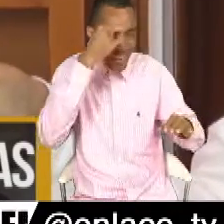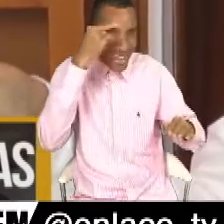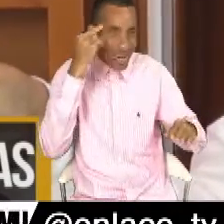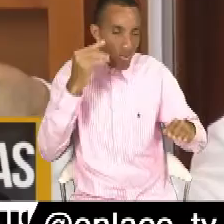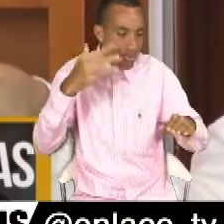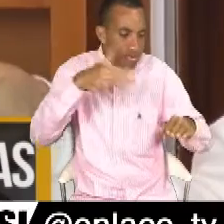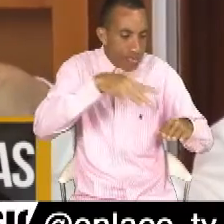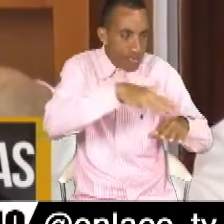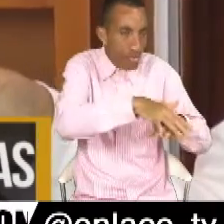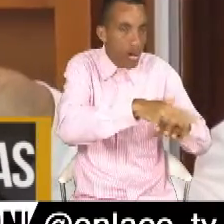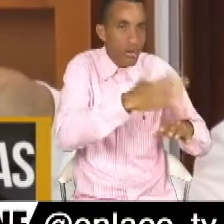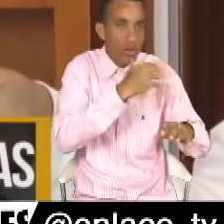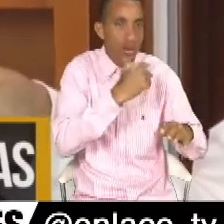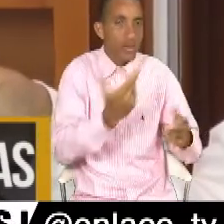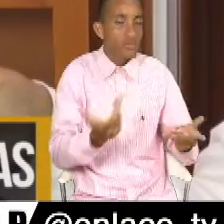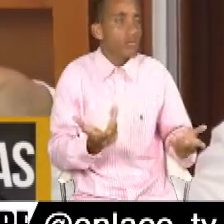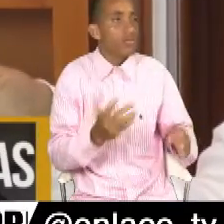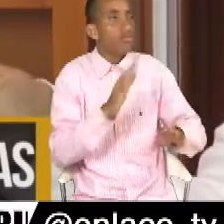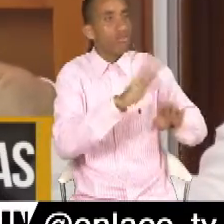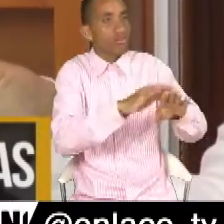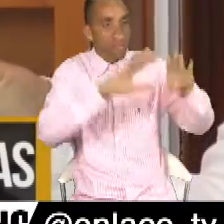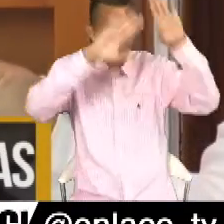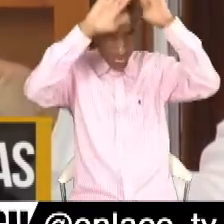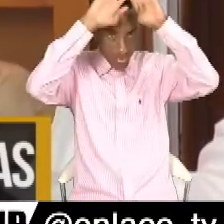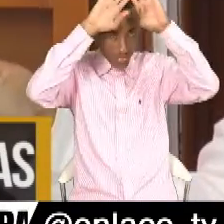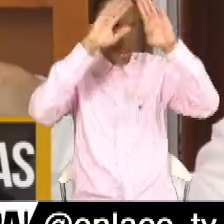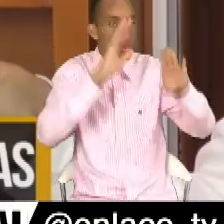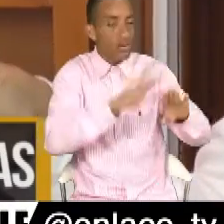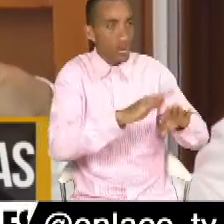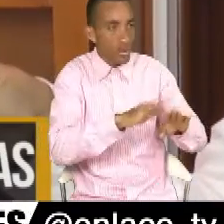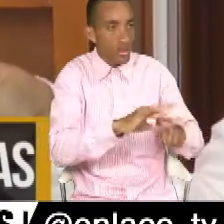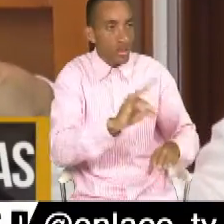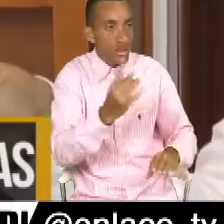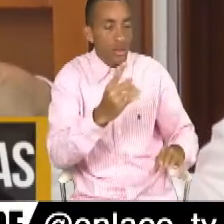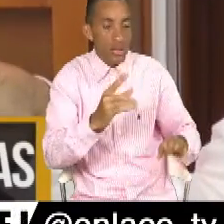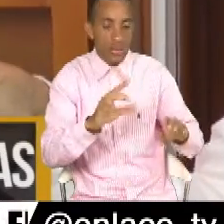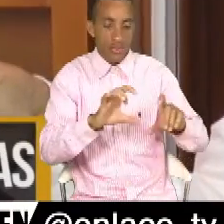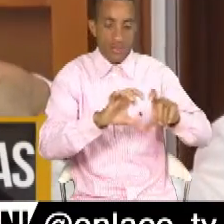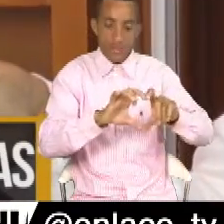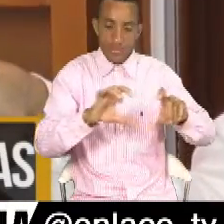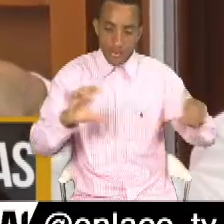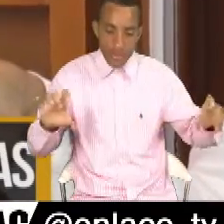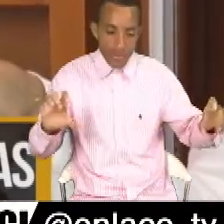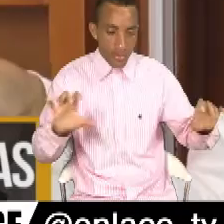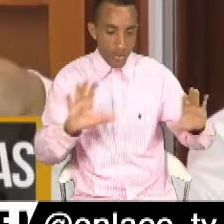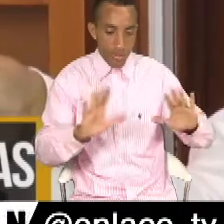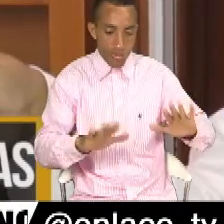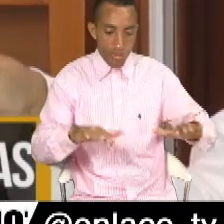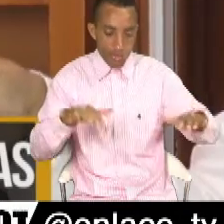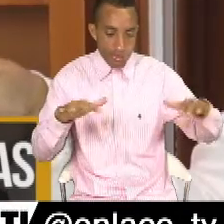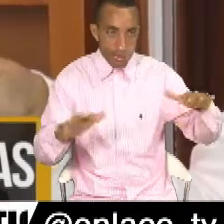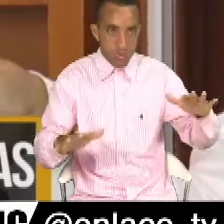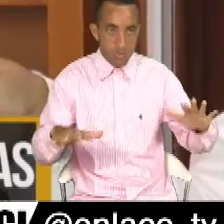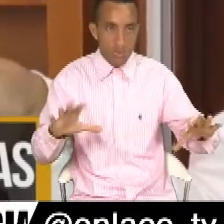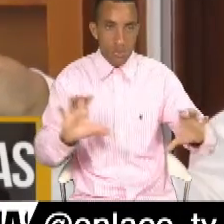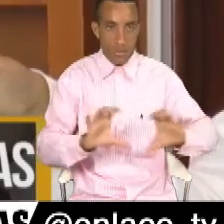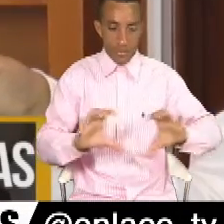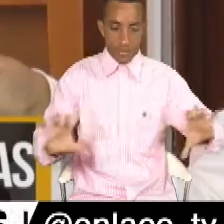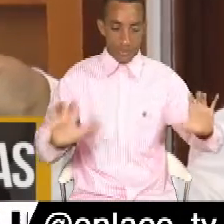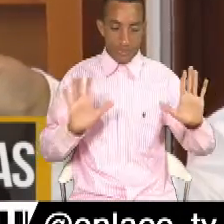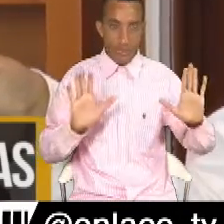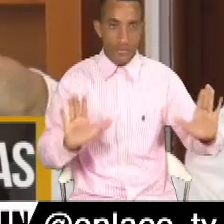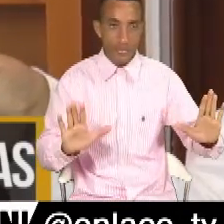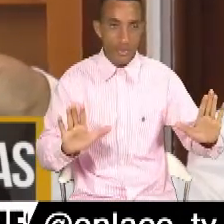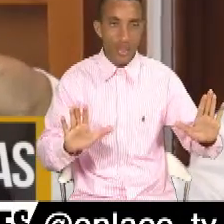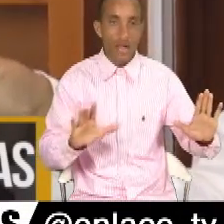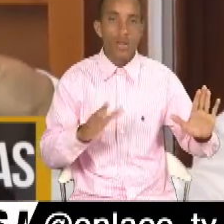al Ecopetrol del centro de que de manera preventiva colocara unas barreras flotantes en el puente, en la vía Bucaramanga,